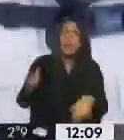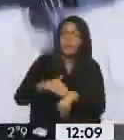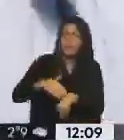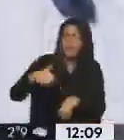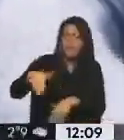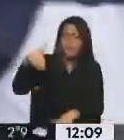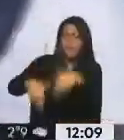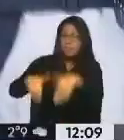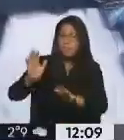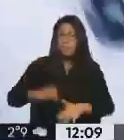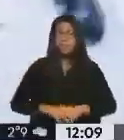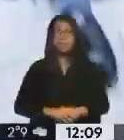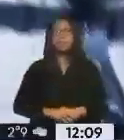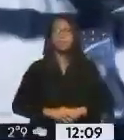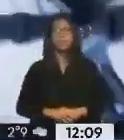a hora de una elección.